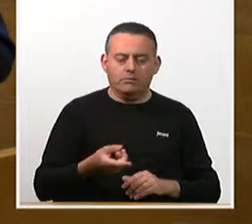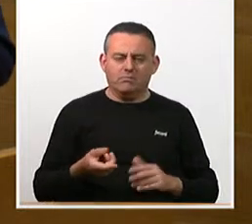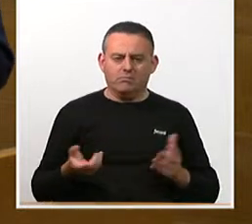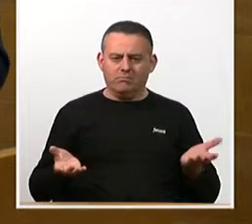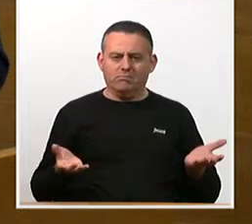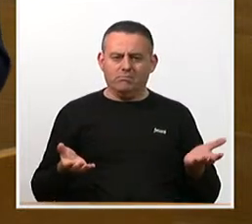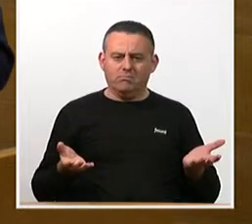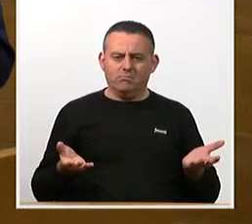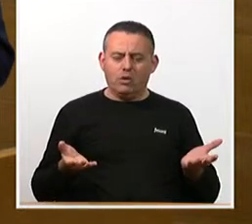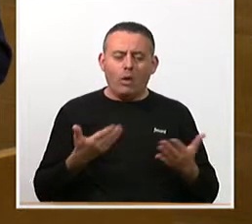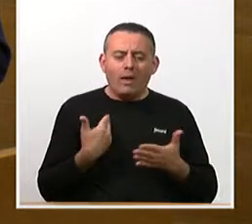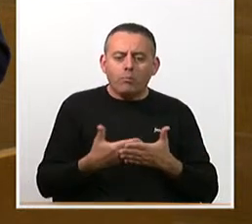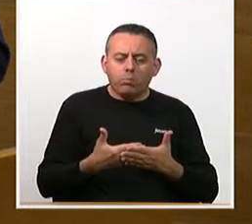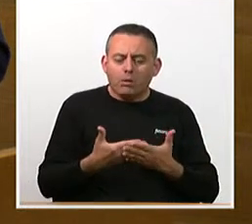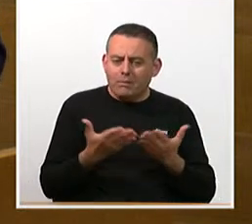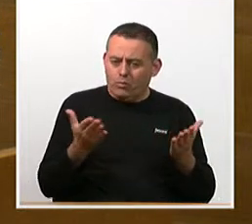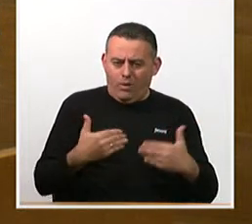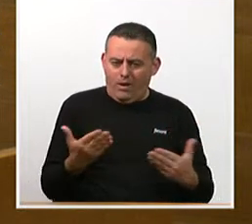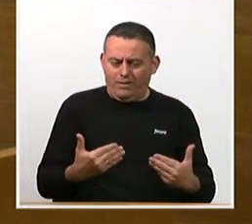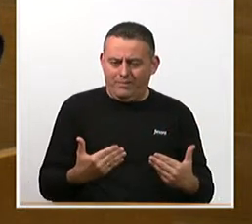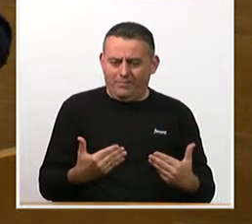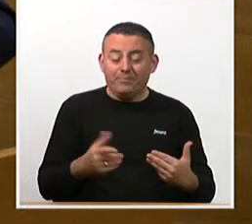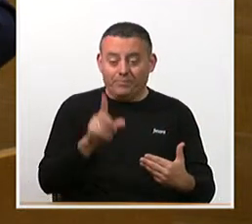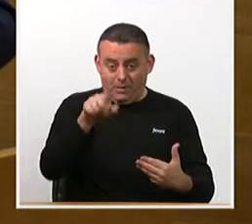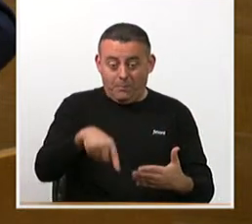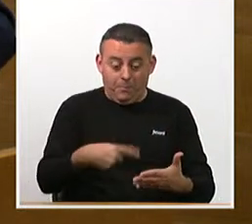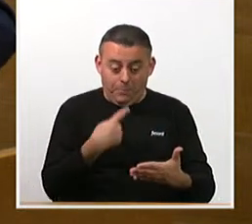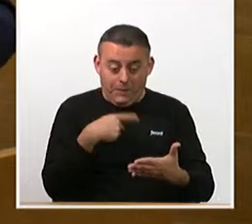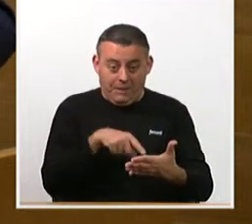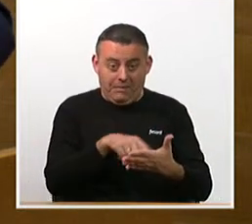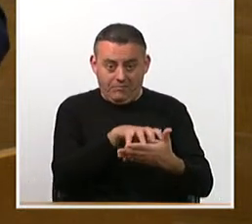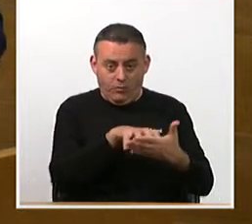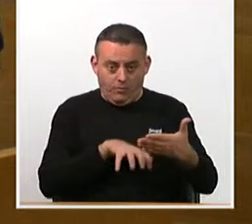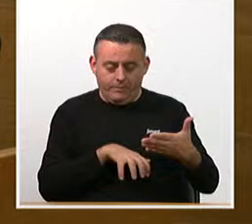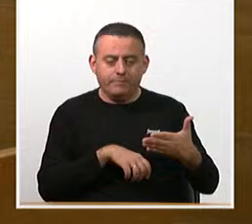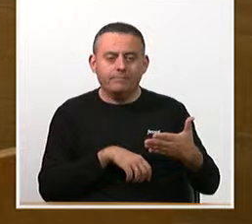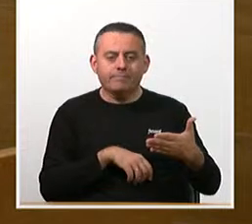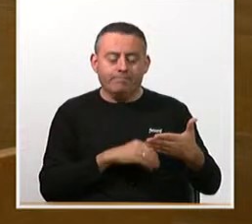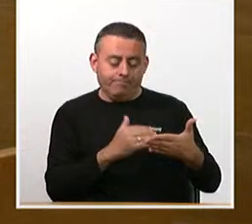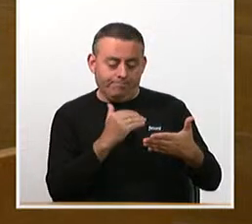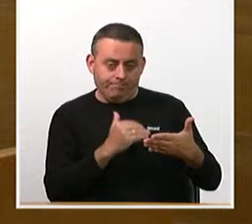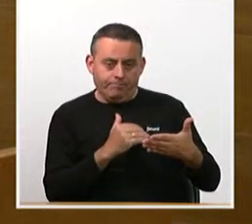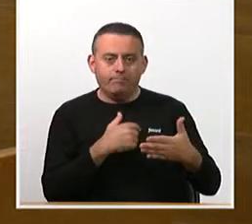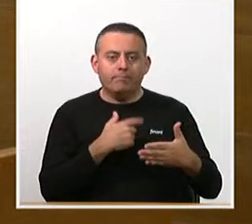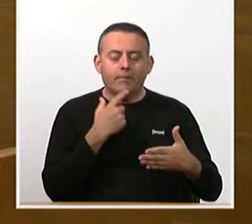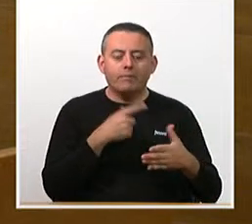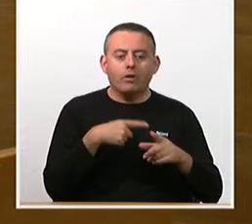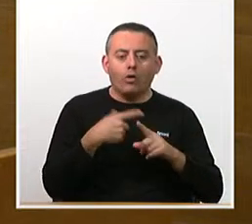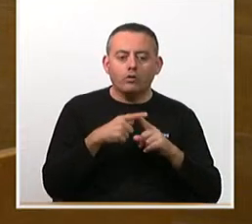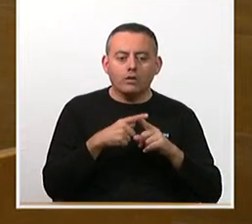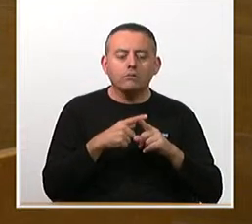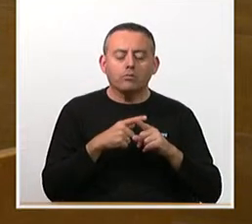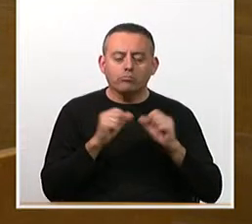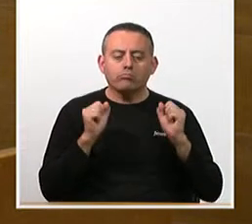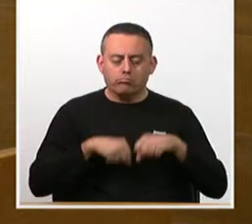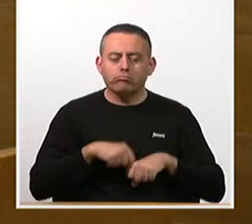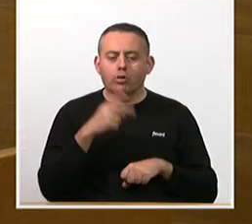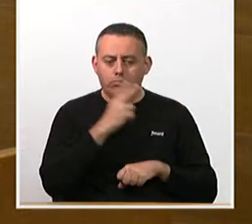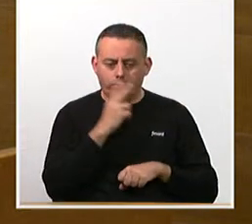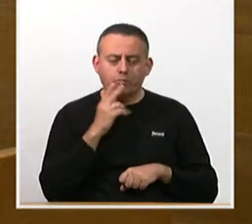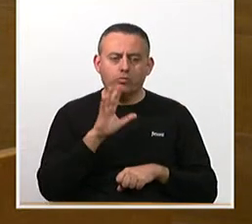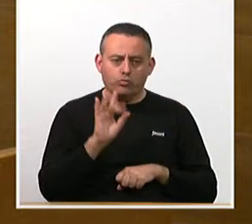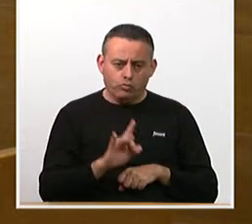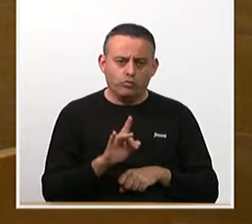definitiva considerando que gran parte de las delegaciones adoptadas comprometen créditos plurianuales que alcanzan